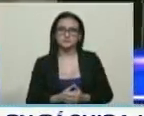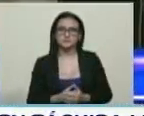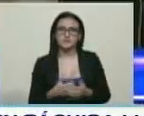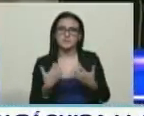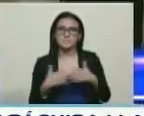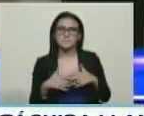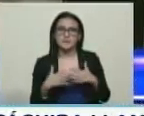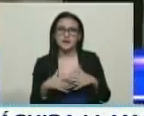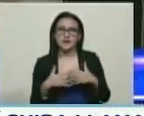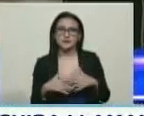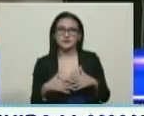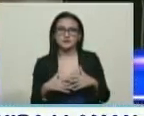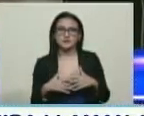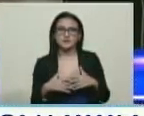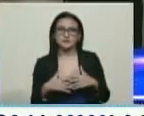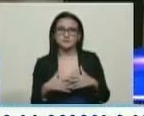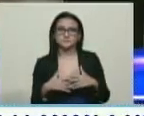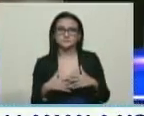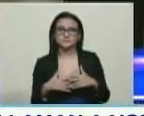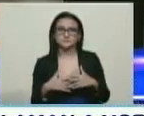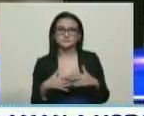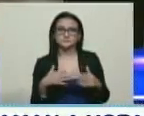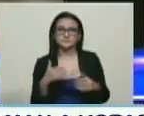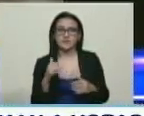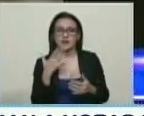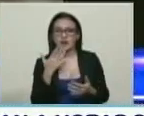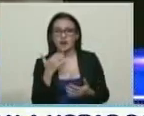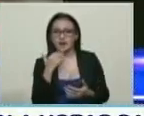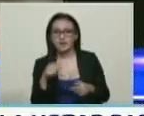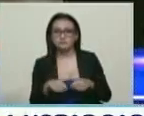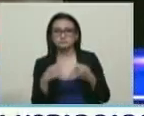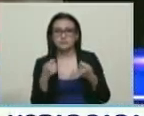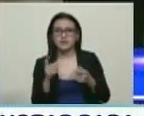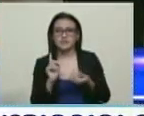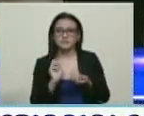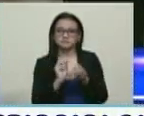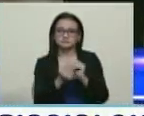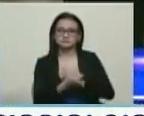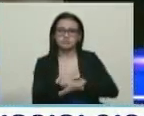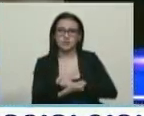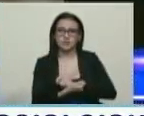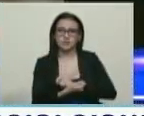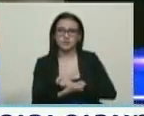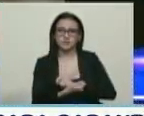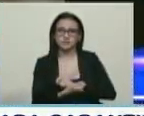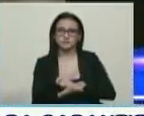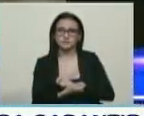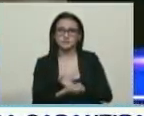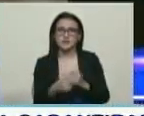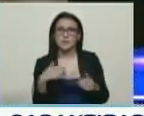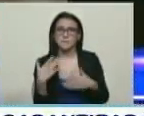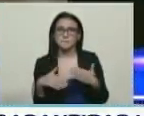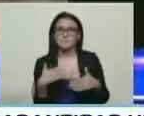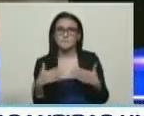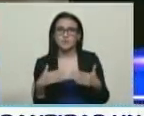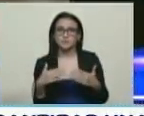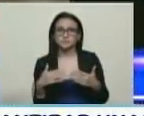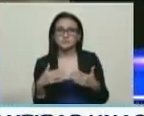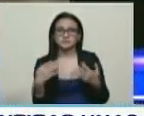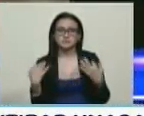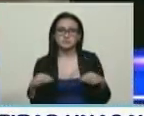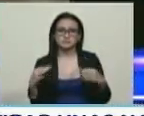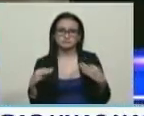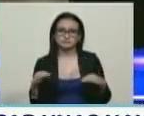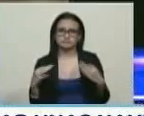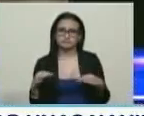máquina en un momento determinado pues tenga alguna avería es reemplazada, pero podemos señalar que el proceso está en plena